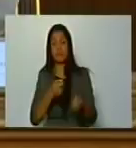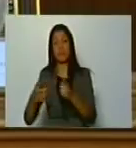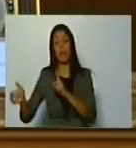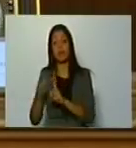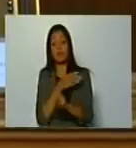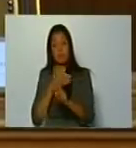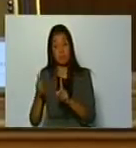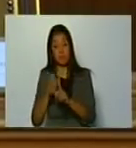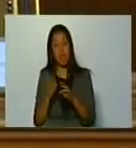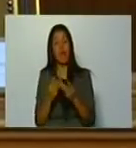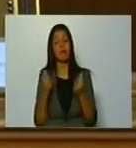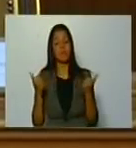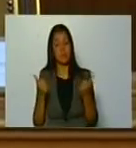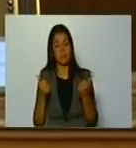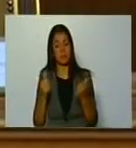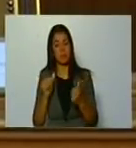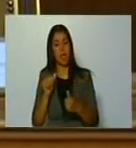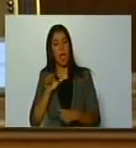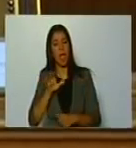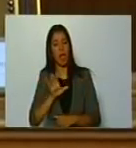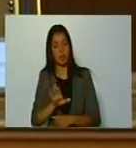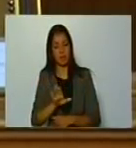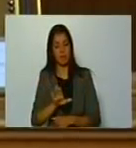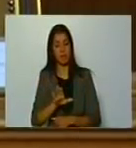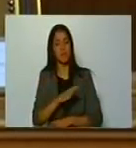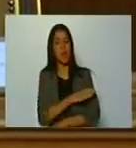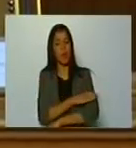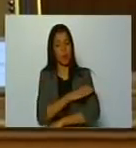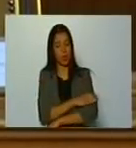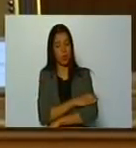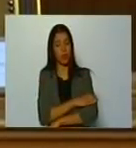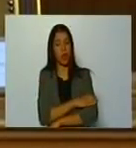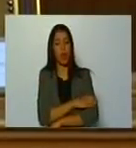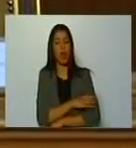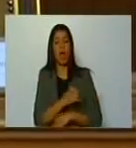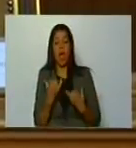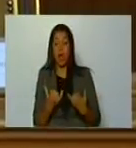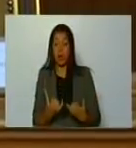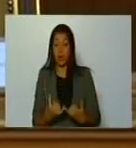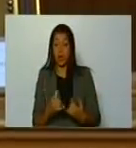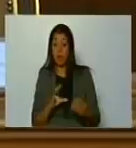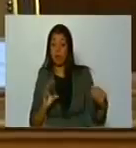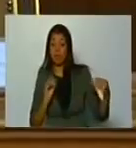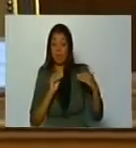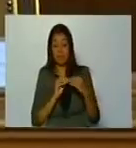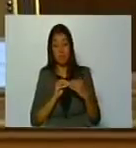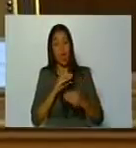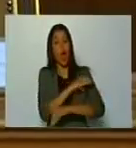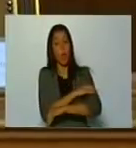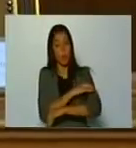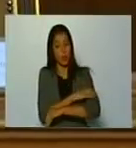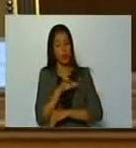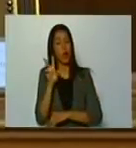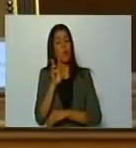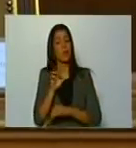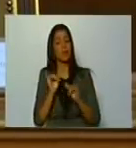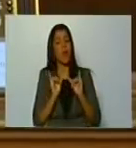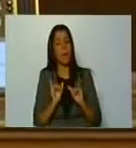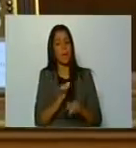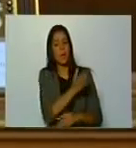allí la génesis de la dirigencia opositora venezolana, que es la misma